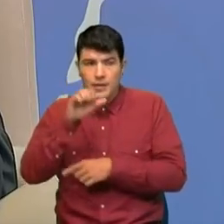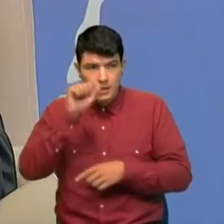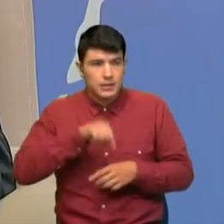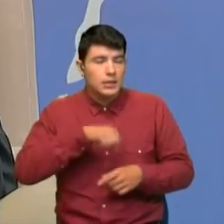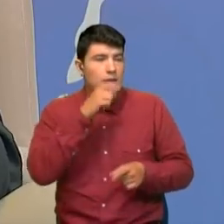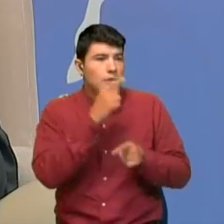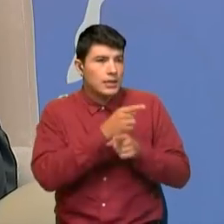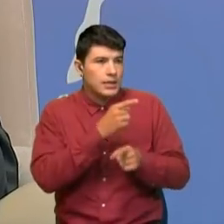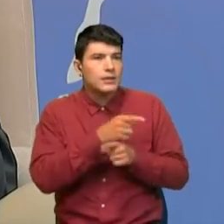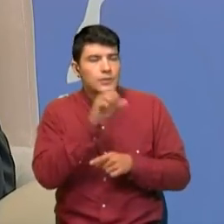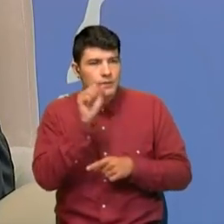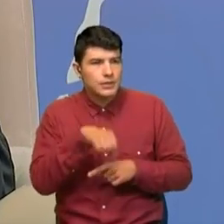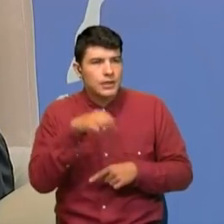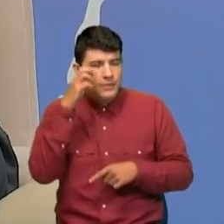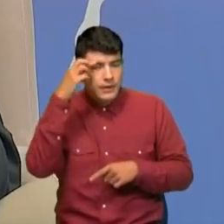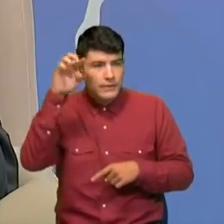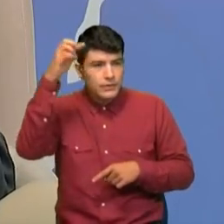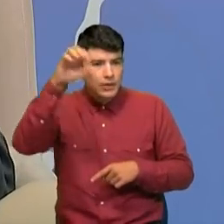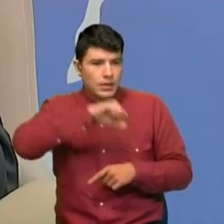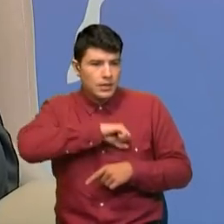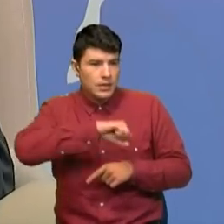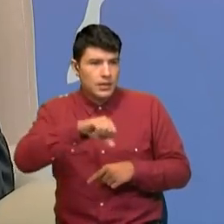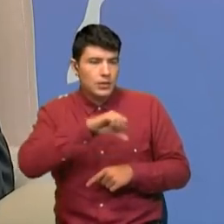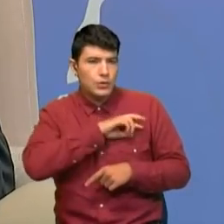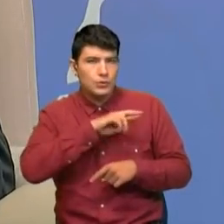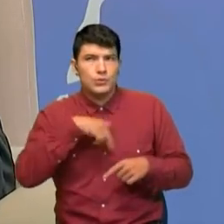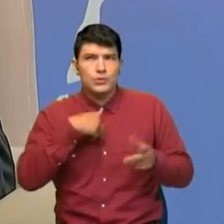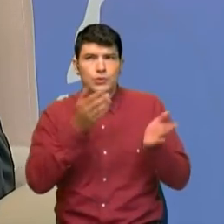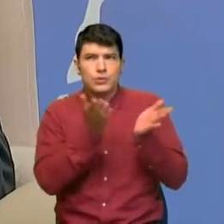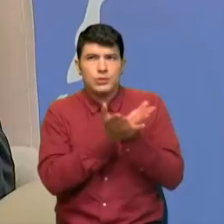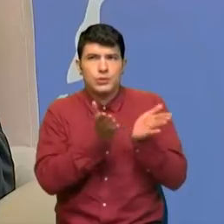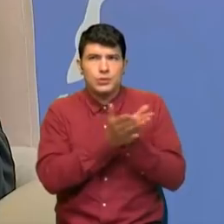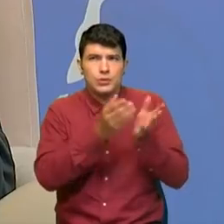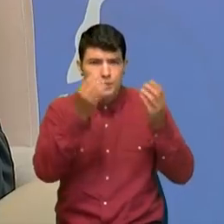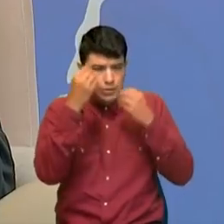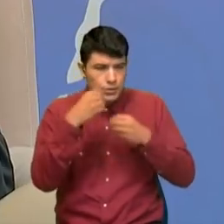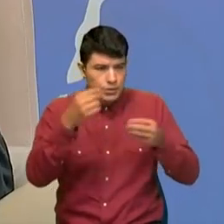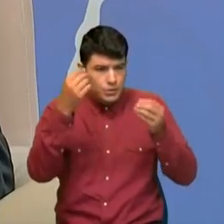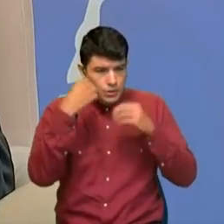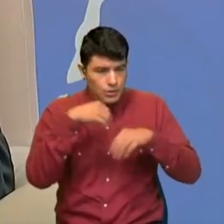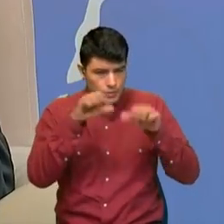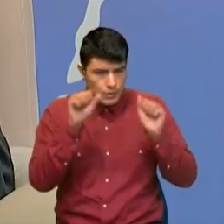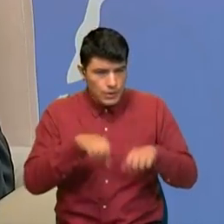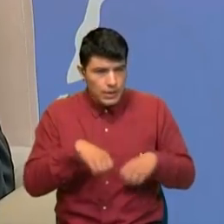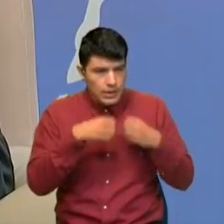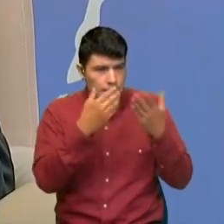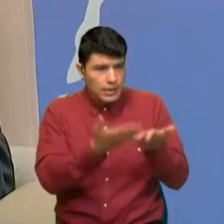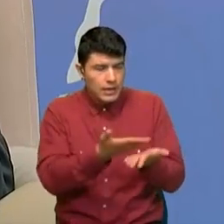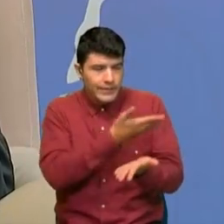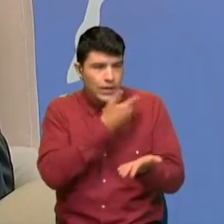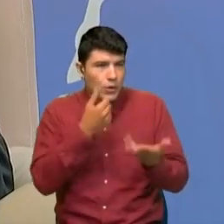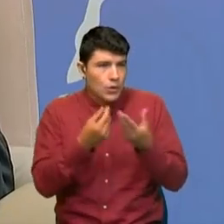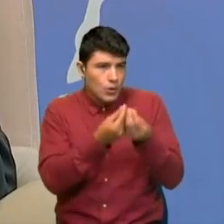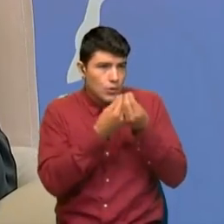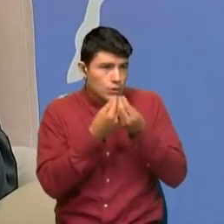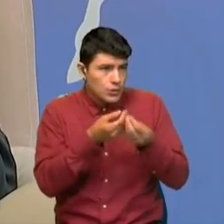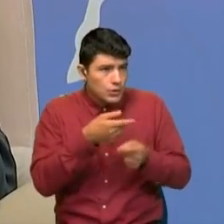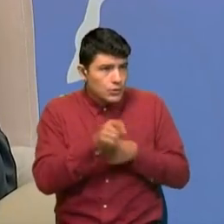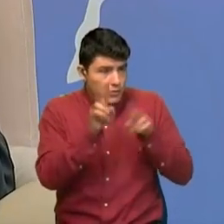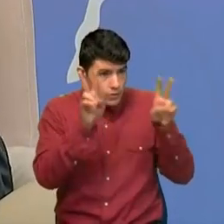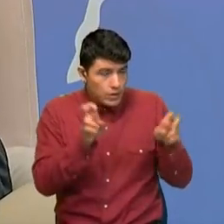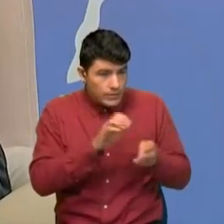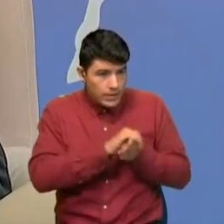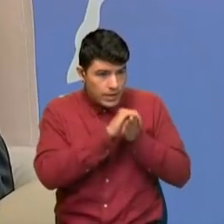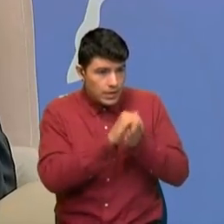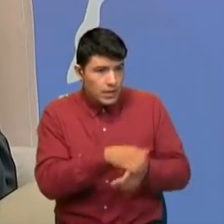es precisamente los profesionales del derecho hemos estudiado y nos estamos preparados para poder dar el mejor consejo en ese sentido y poder guiar a la